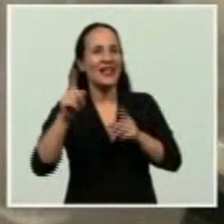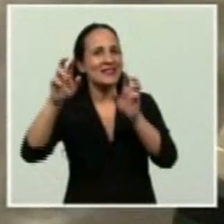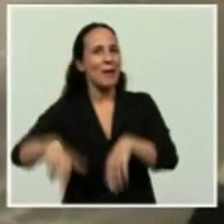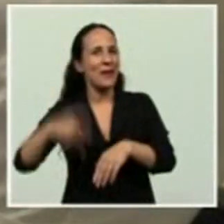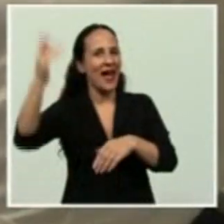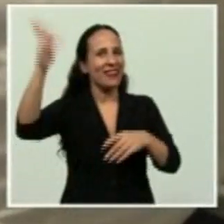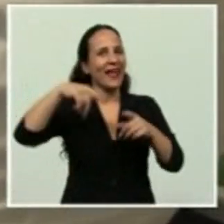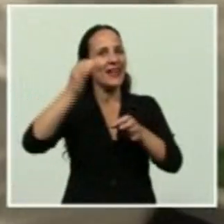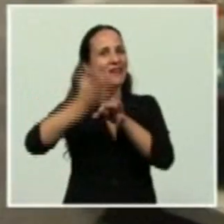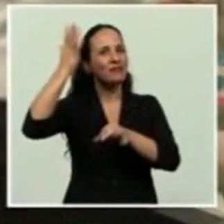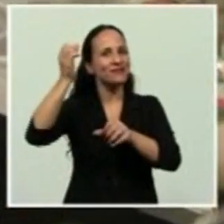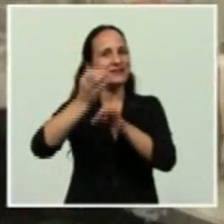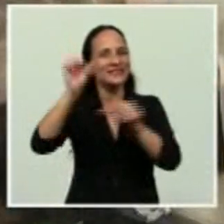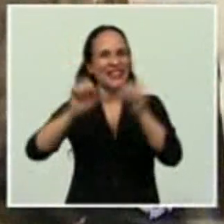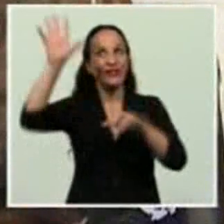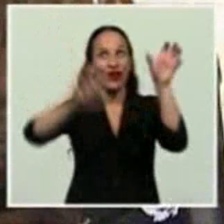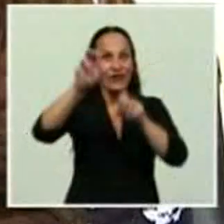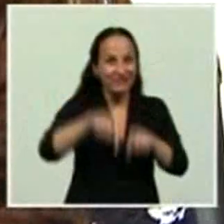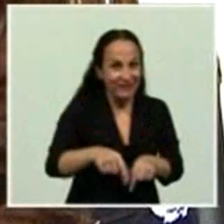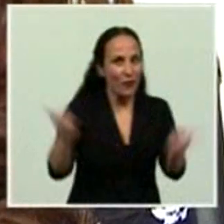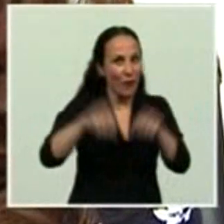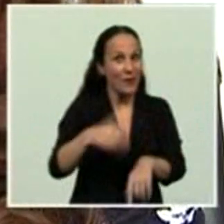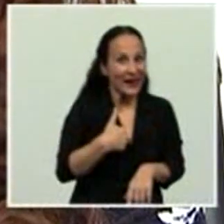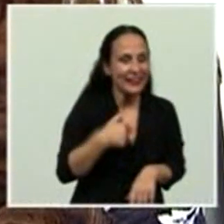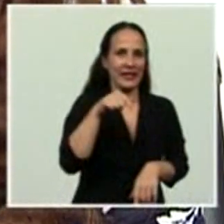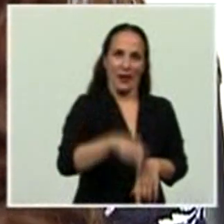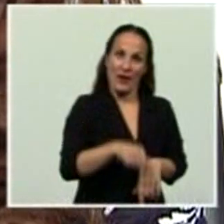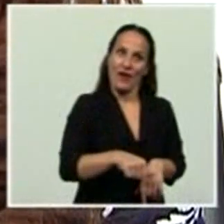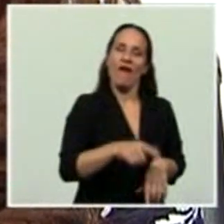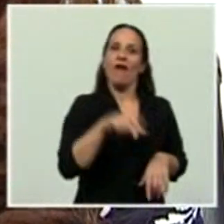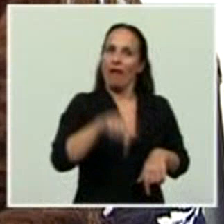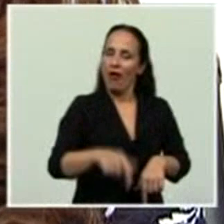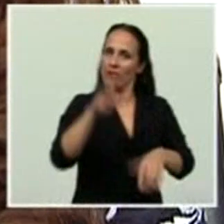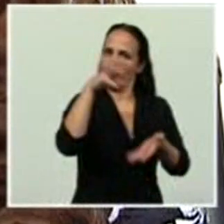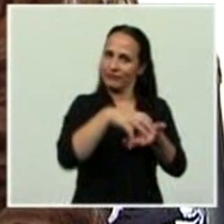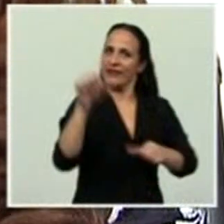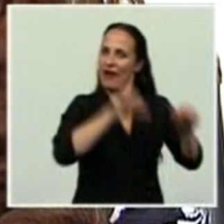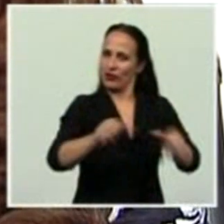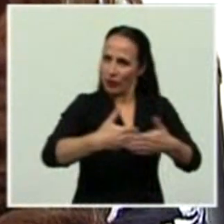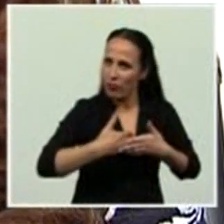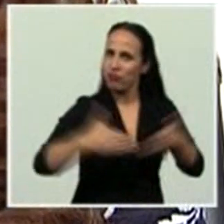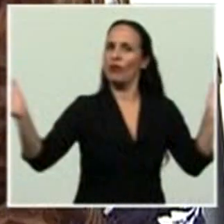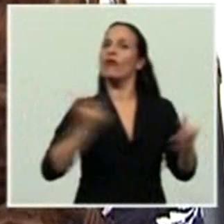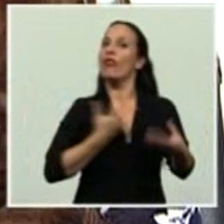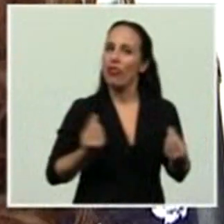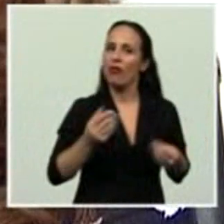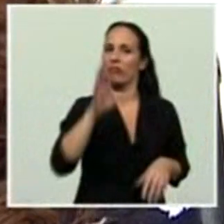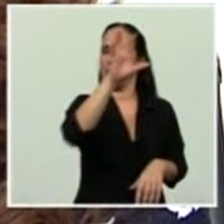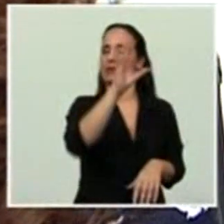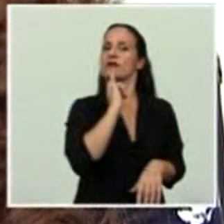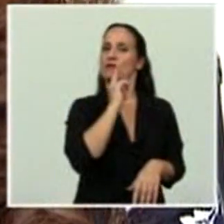tecnología artina y estamos inaugurando Este importantísimo laboratorio Precisamente en San Miguel del